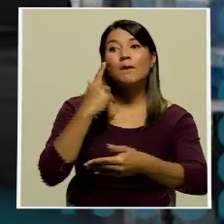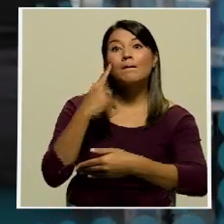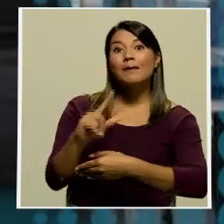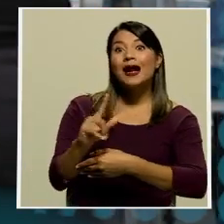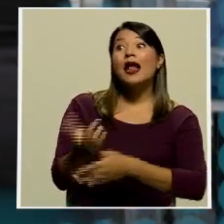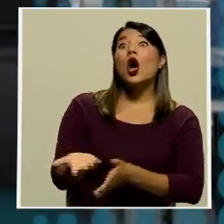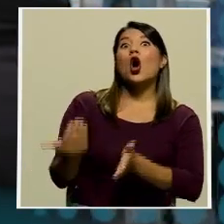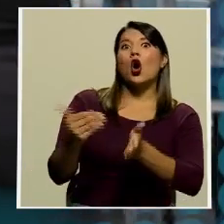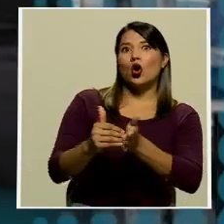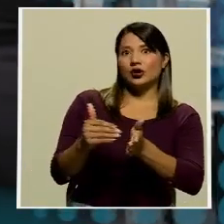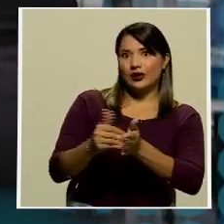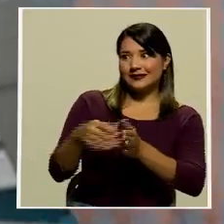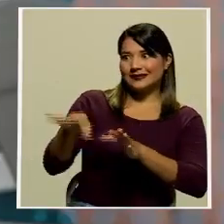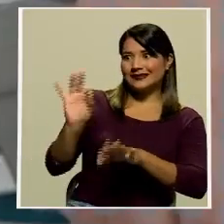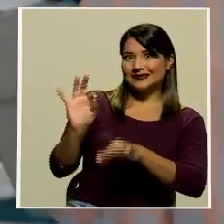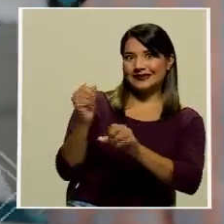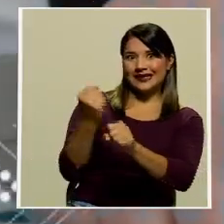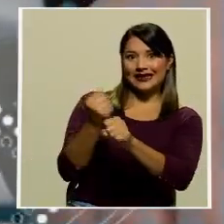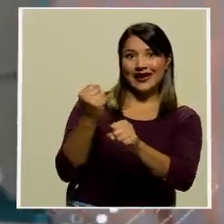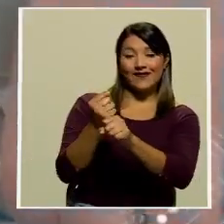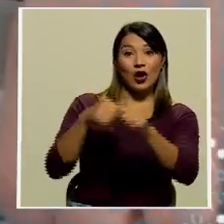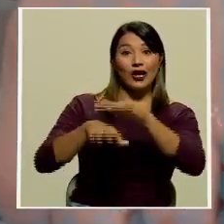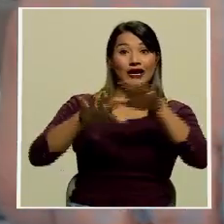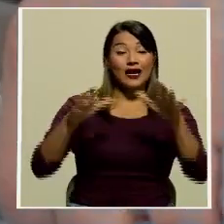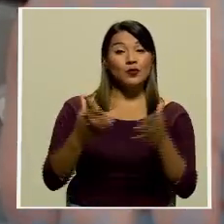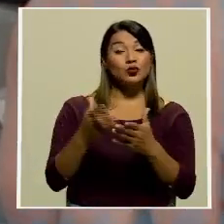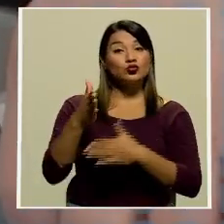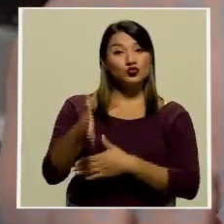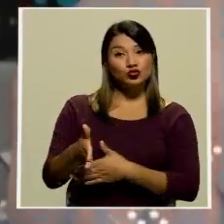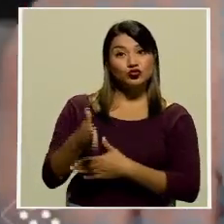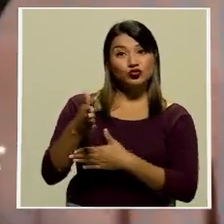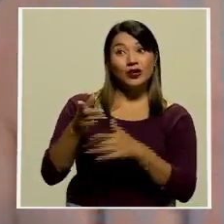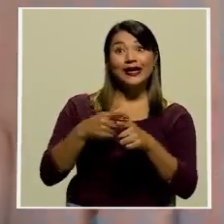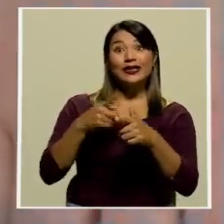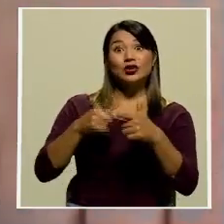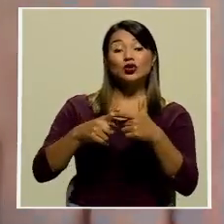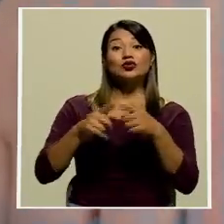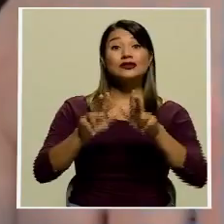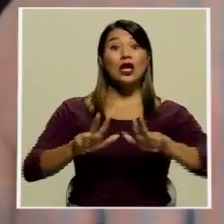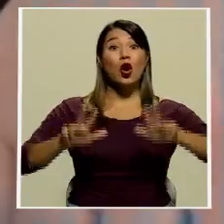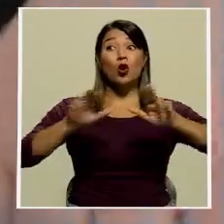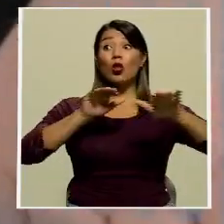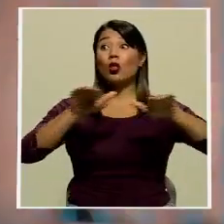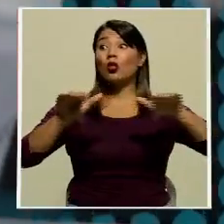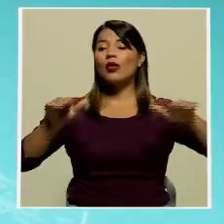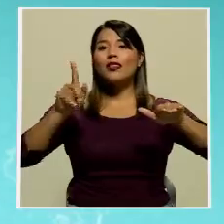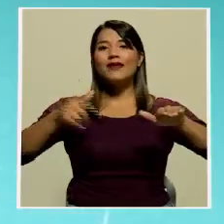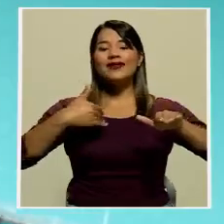mundo. La ONU hizo un llamado a los políticos para tomar medidas adecuadas en esta materia.